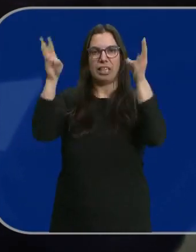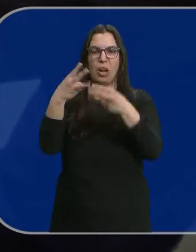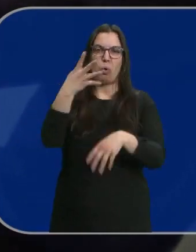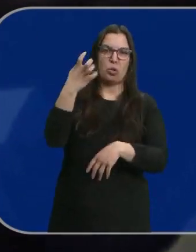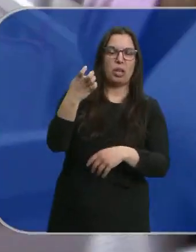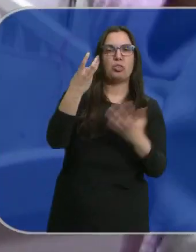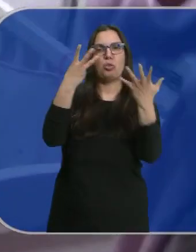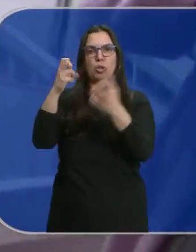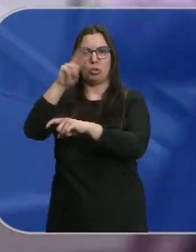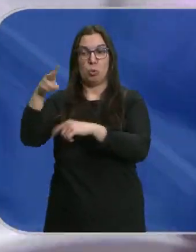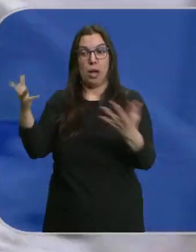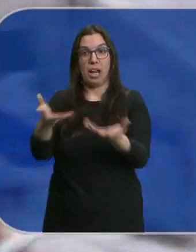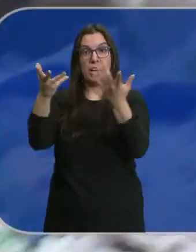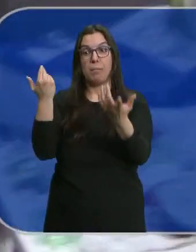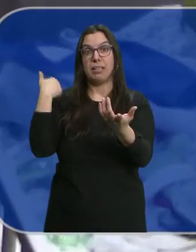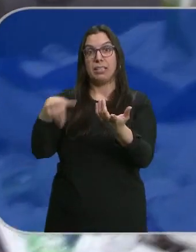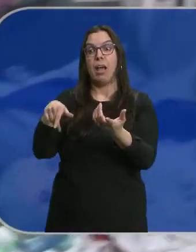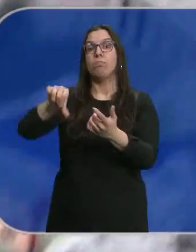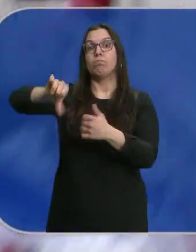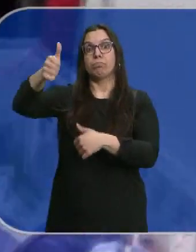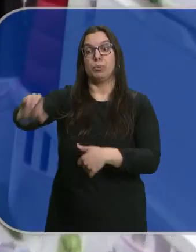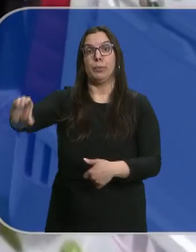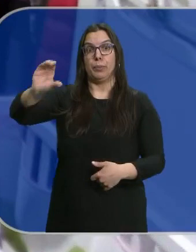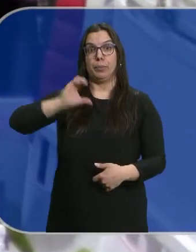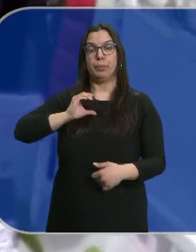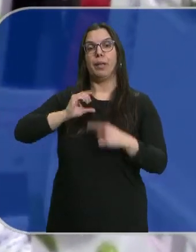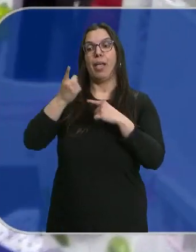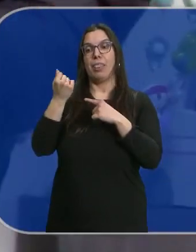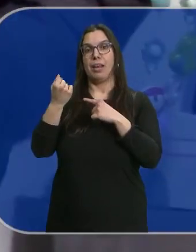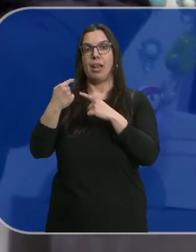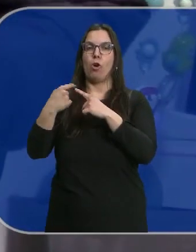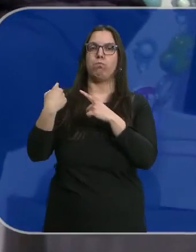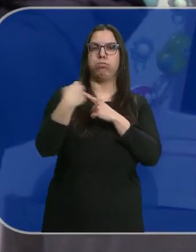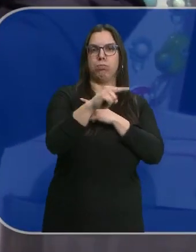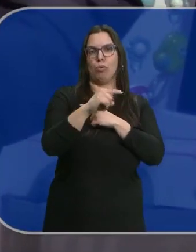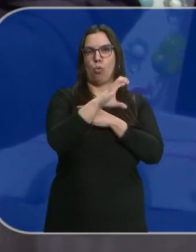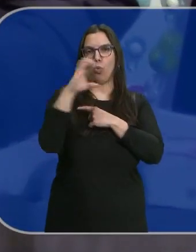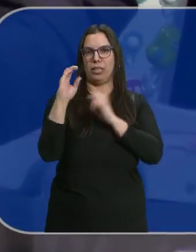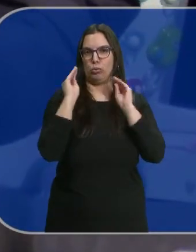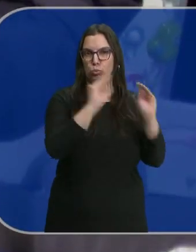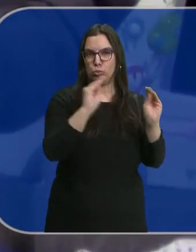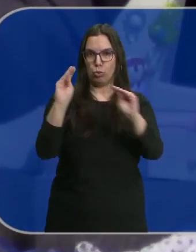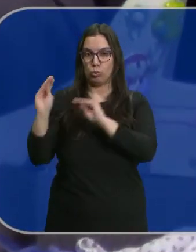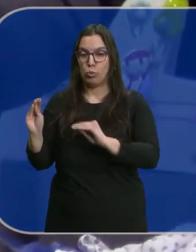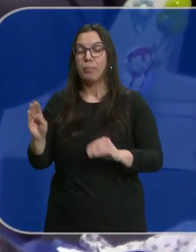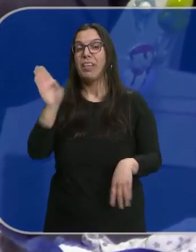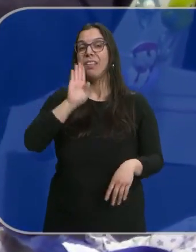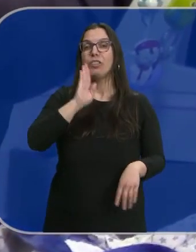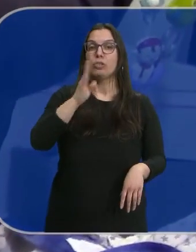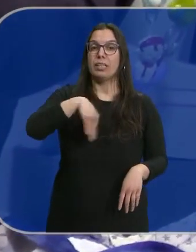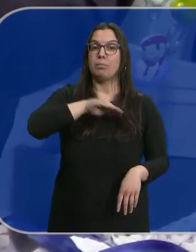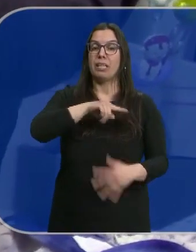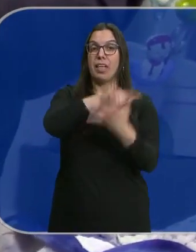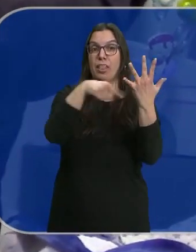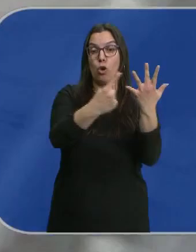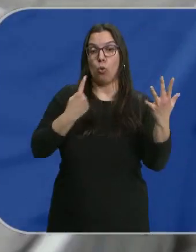y 800 euros. Y una vez que las entidades se los concedían, traspasaban ese dinero a sus cuentas. 1 de cada 5 delitos en España es